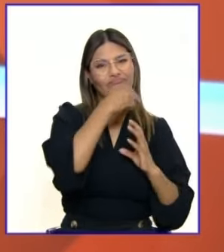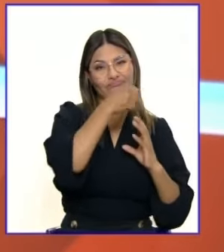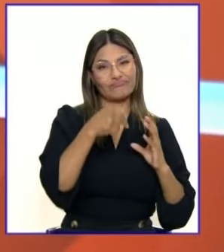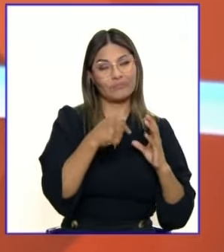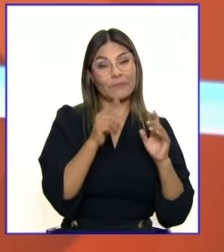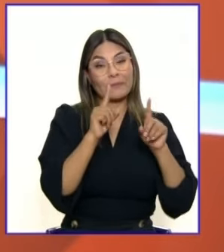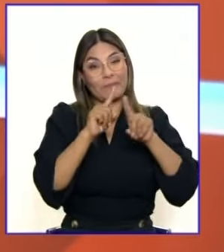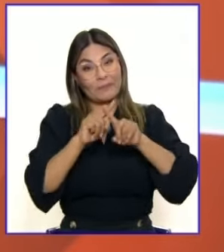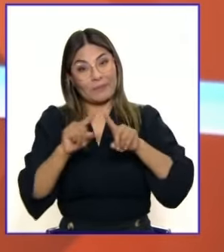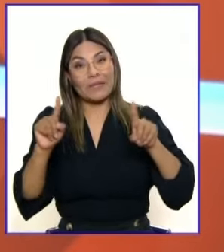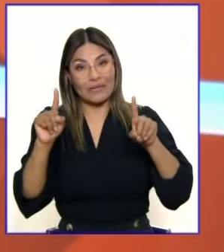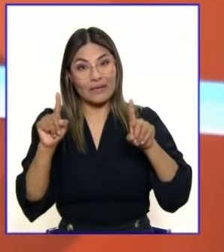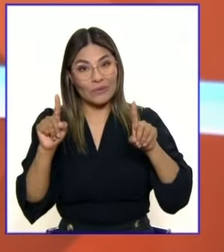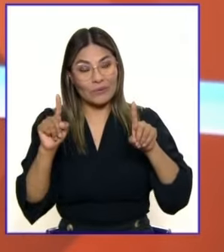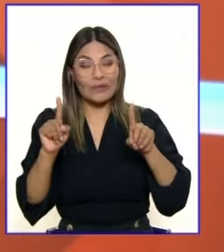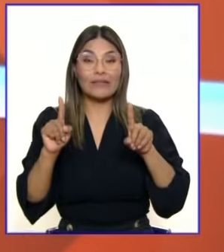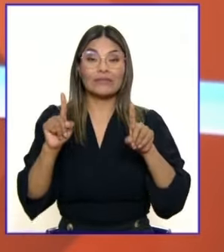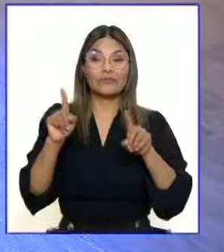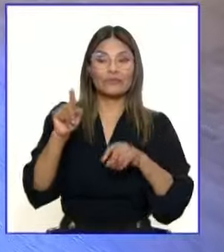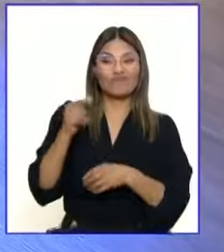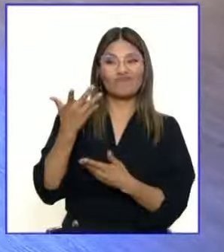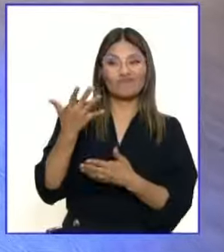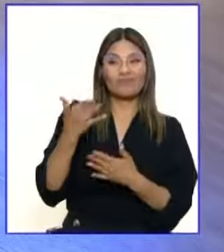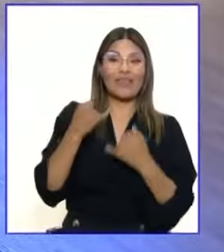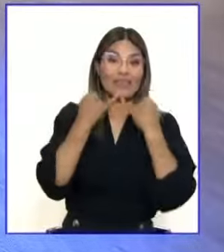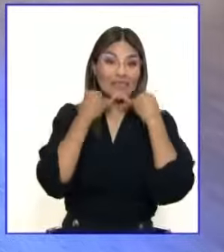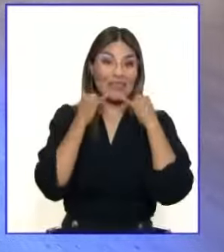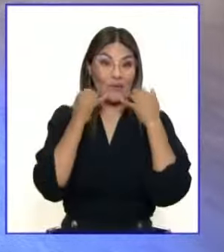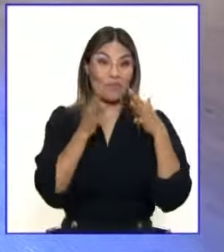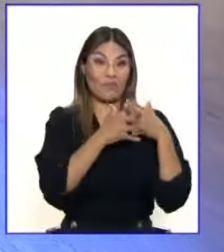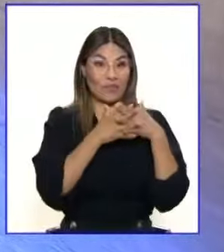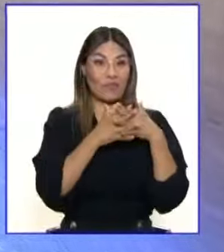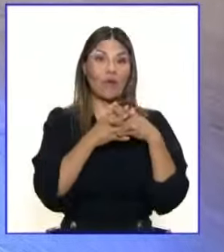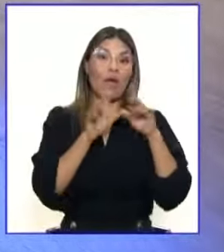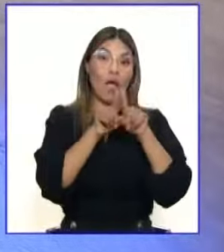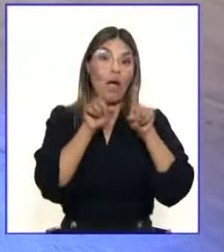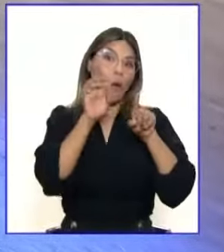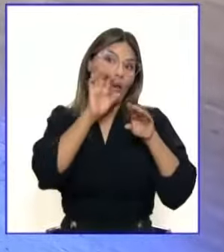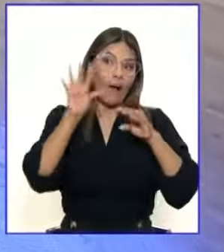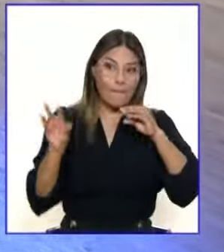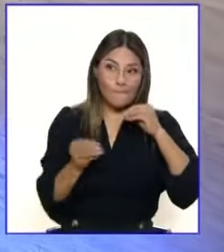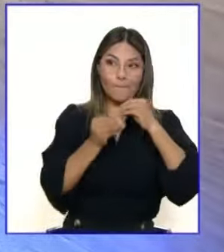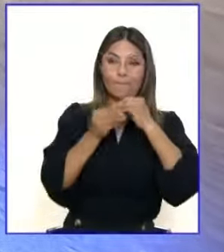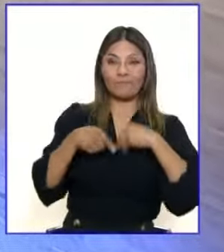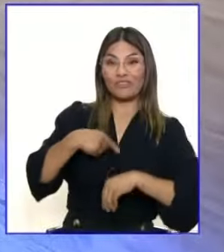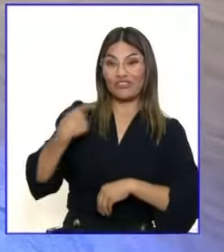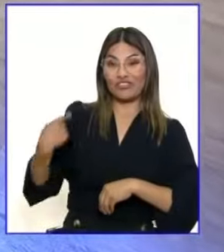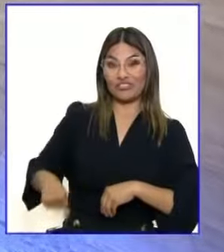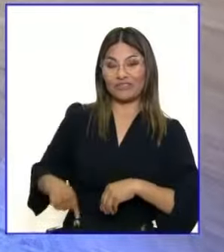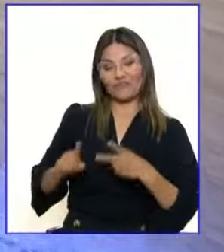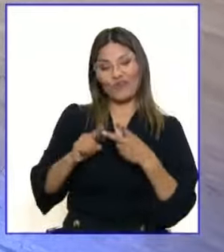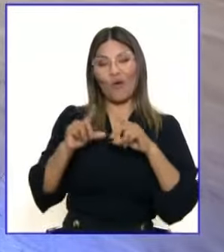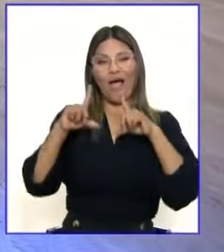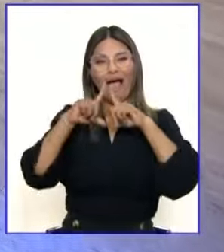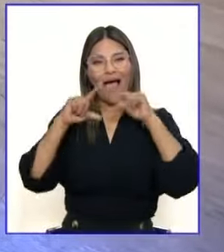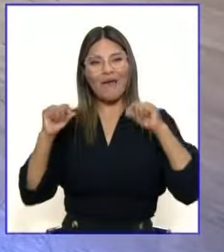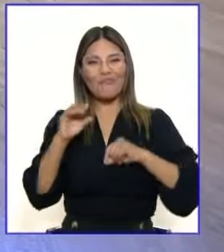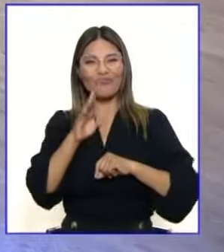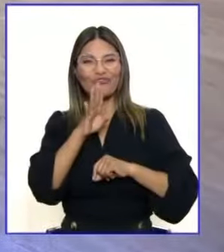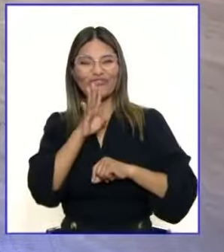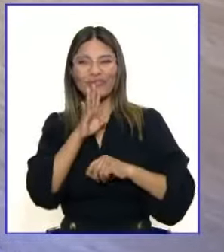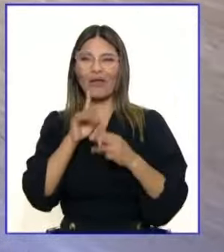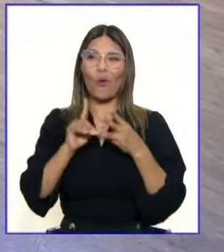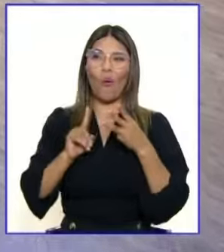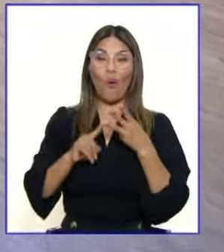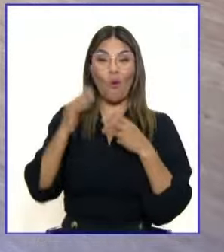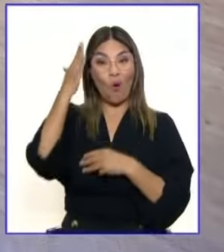el hecho de manejar el idioma, por ejemplo, chino, japonés o coreano con nuestra contraparte, le da un plus